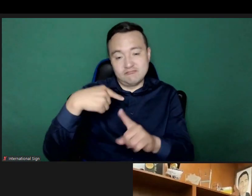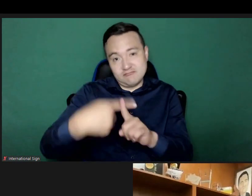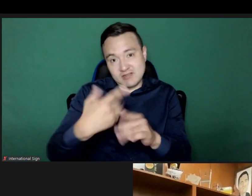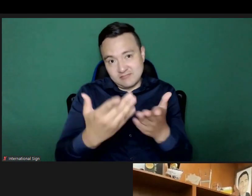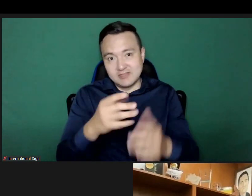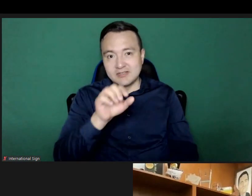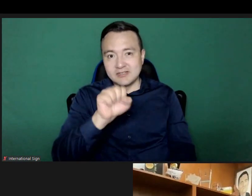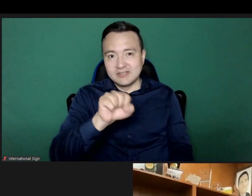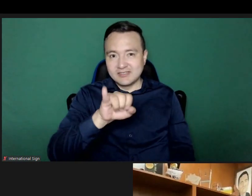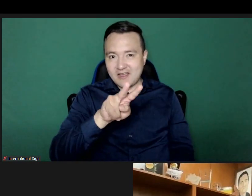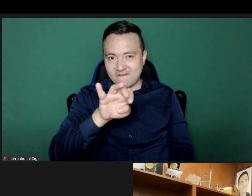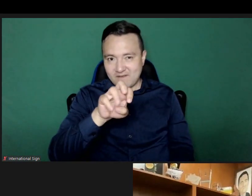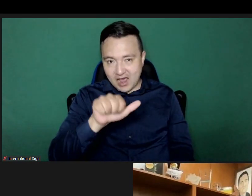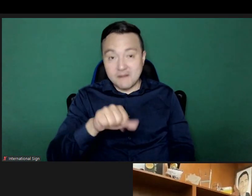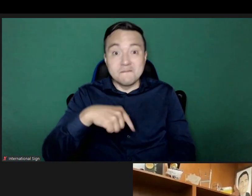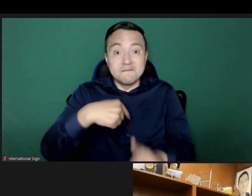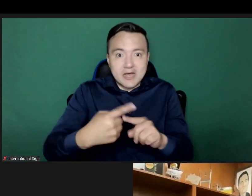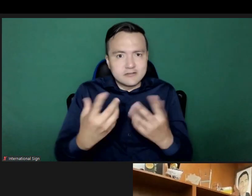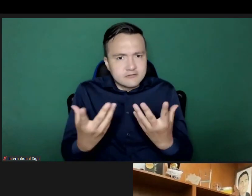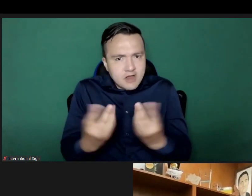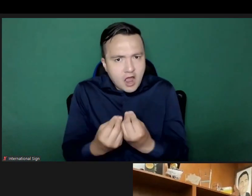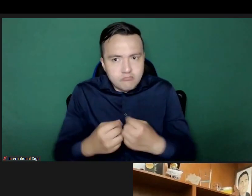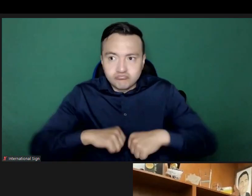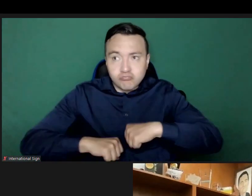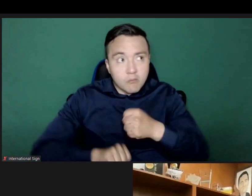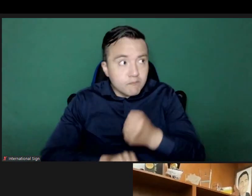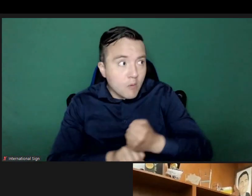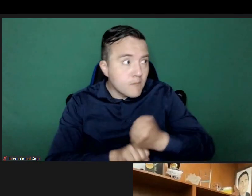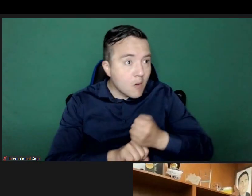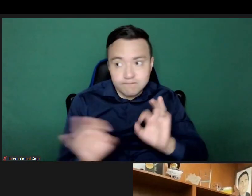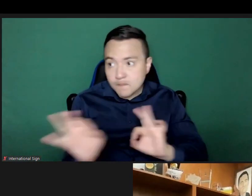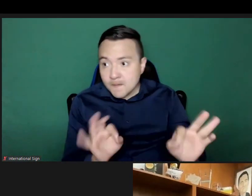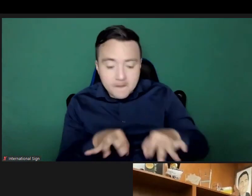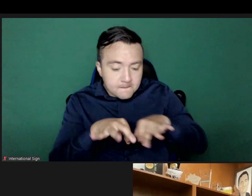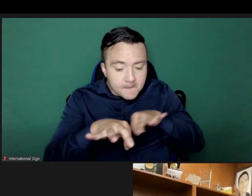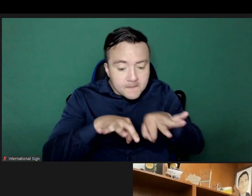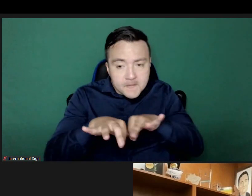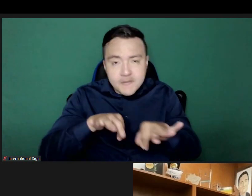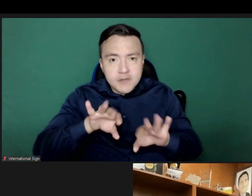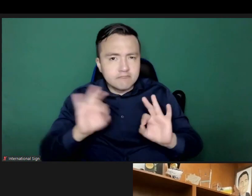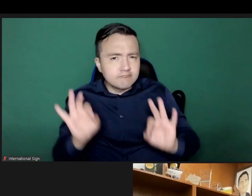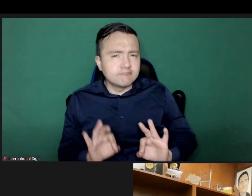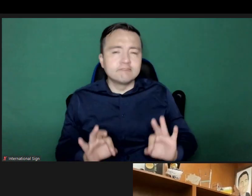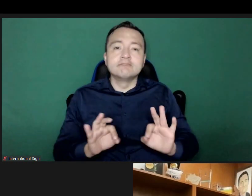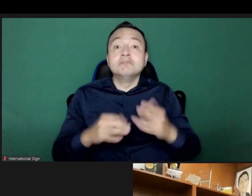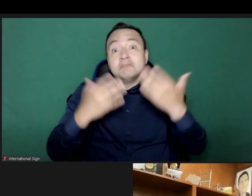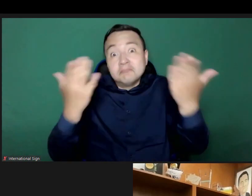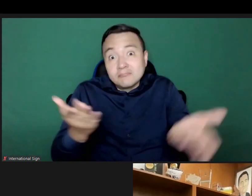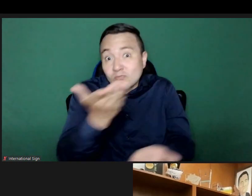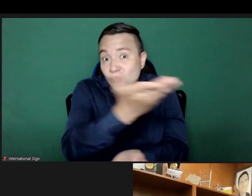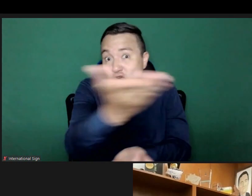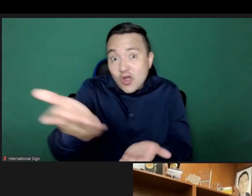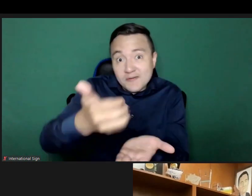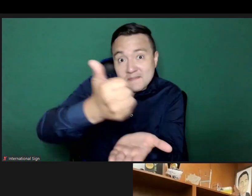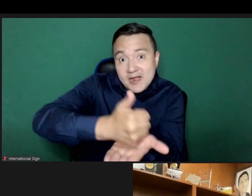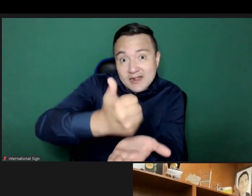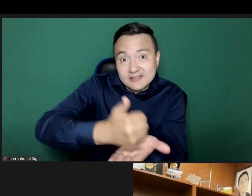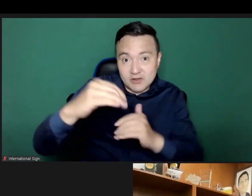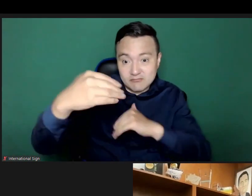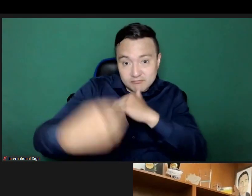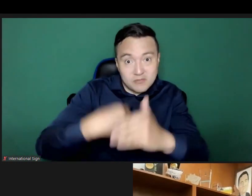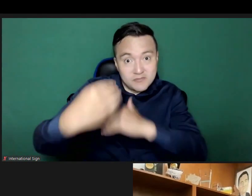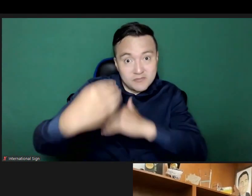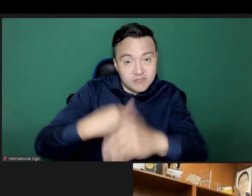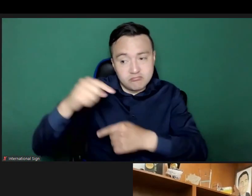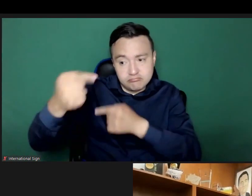dio apoyo a este esfuerzo. Y claro, por supuesto, a cada uno de ustedes, los participantes, que sin su ayuda esto no hubiera